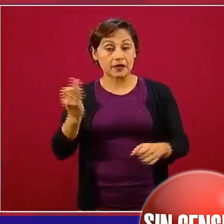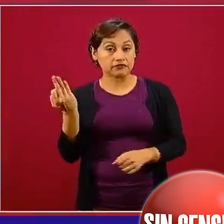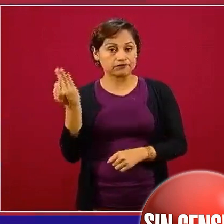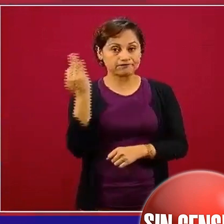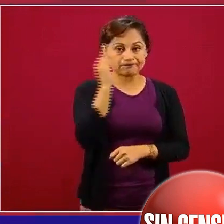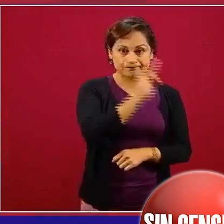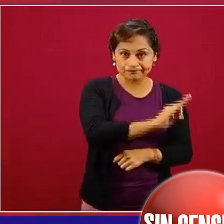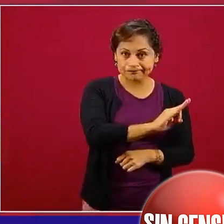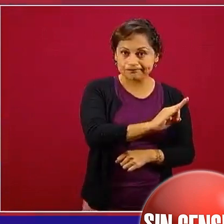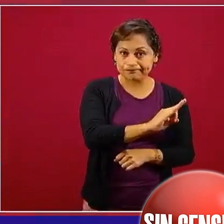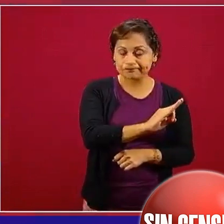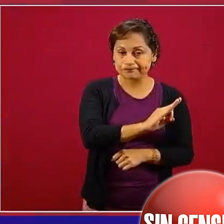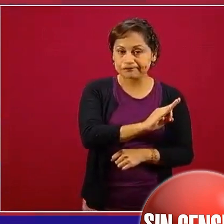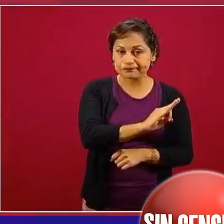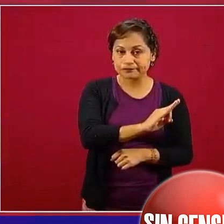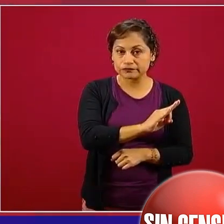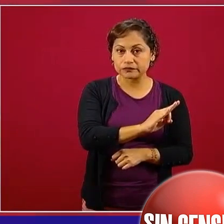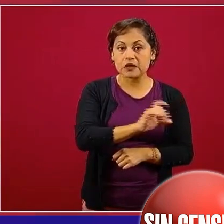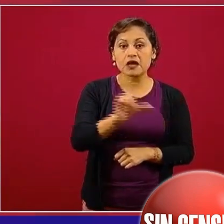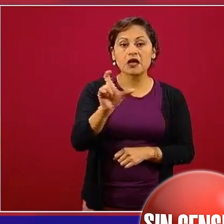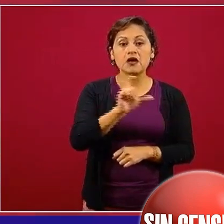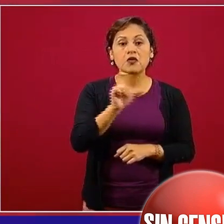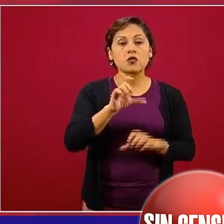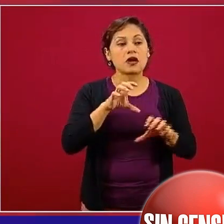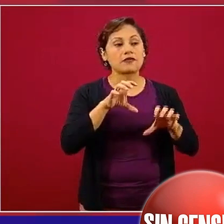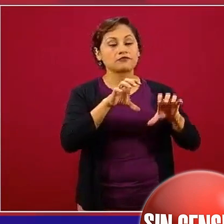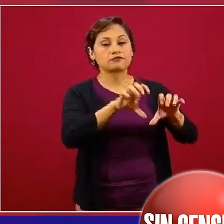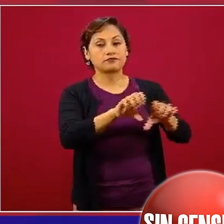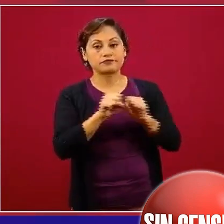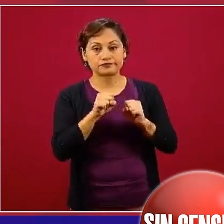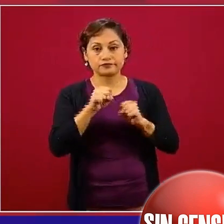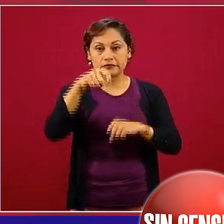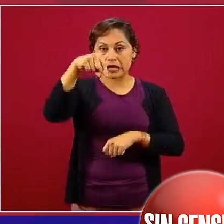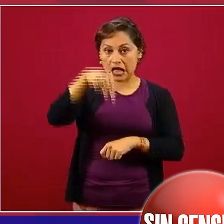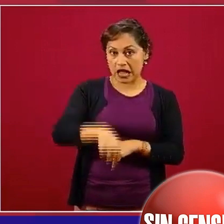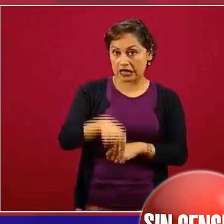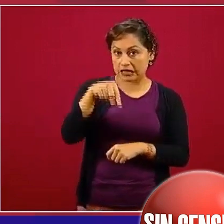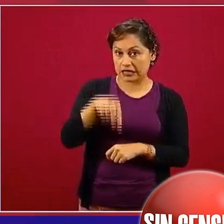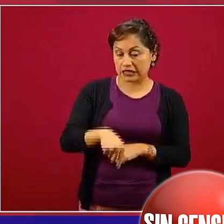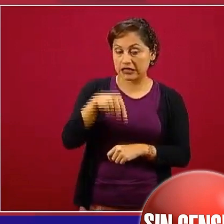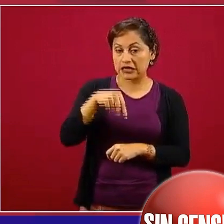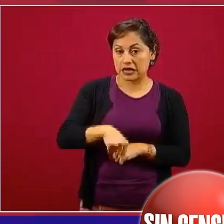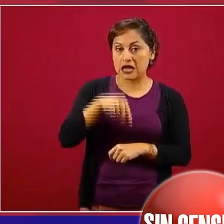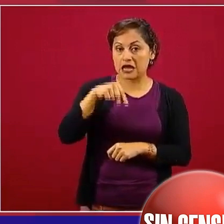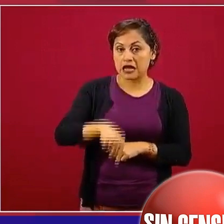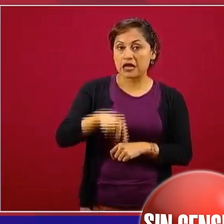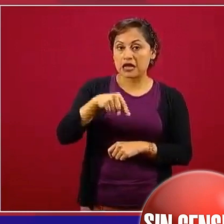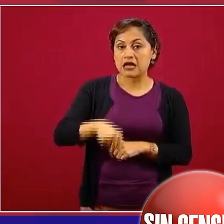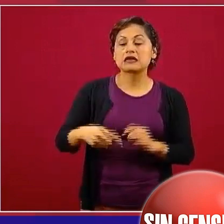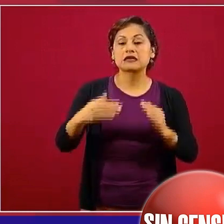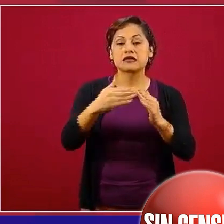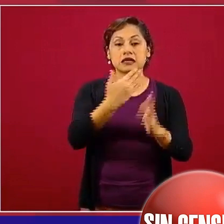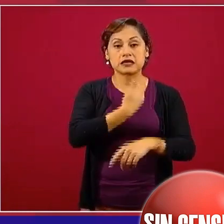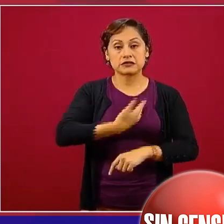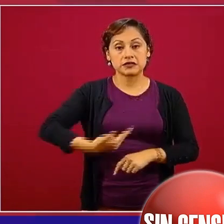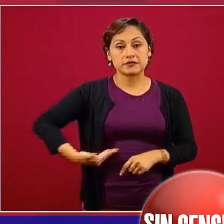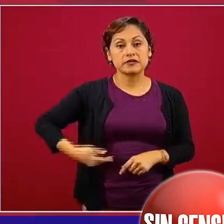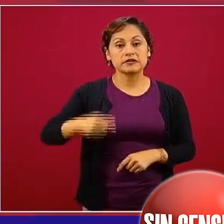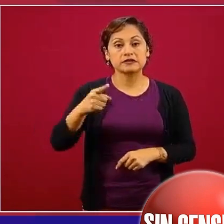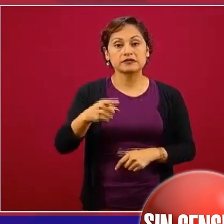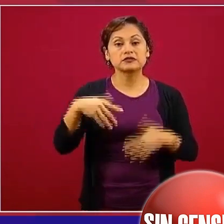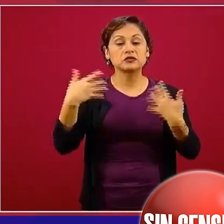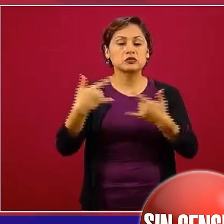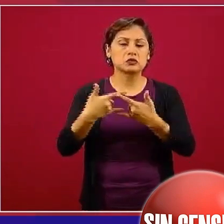cuando se le apresa aquí en Palacio, la llamada decena trágica, que